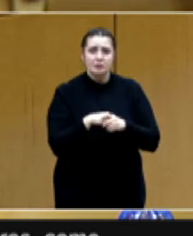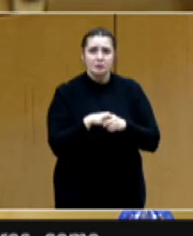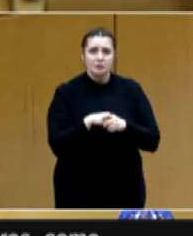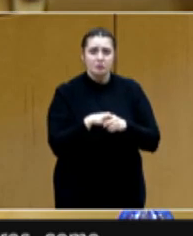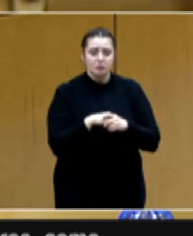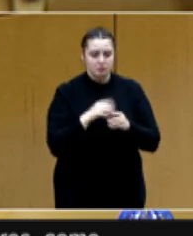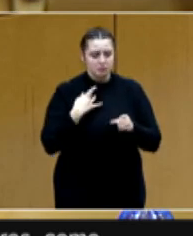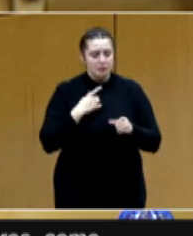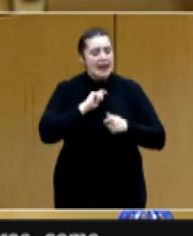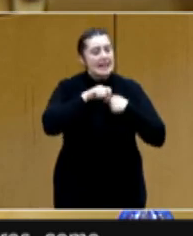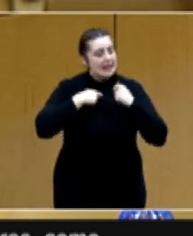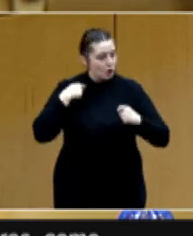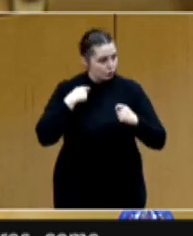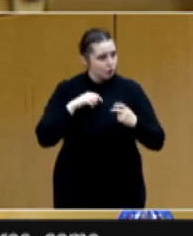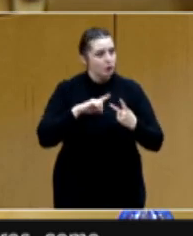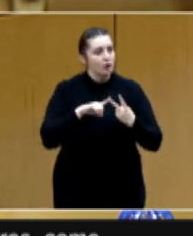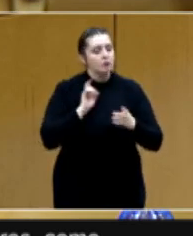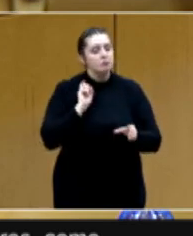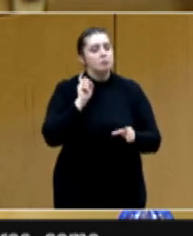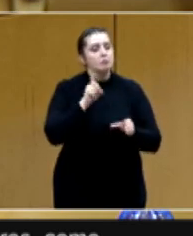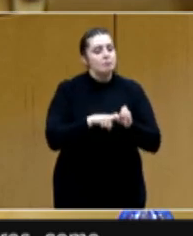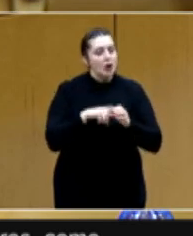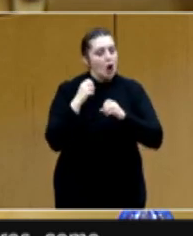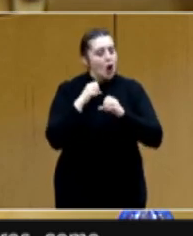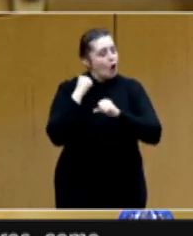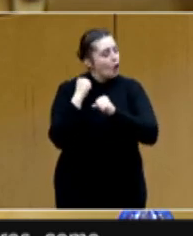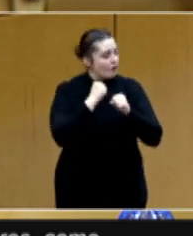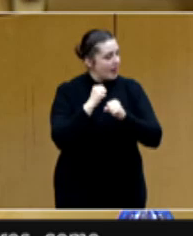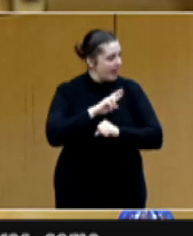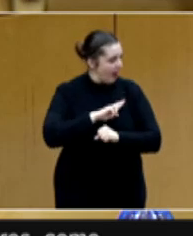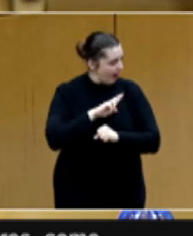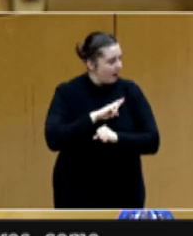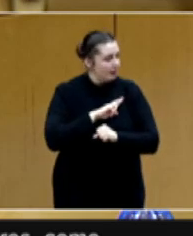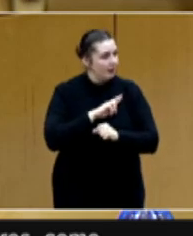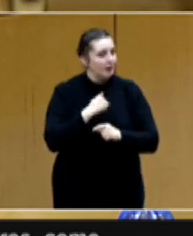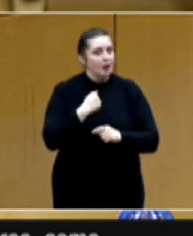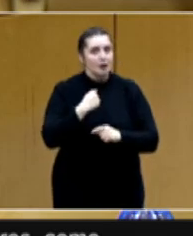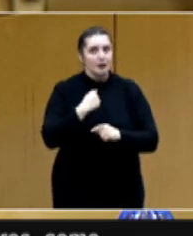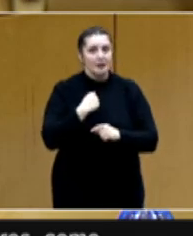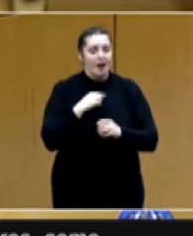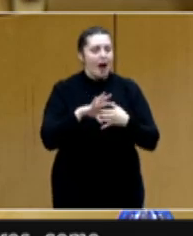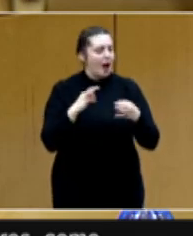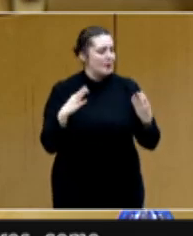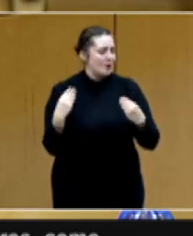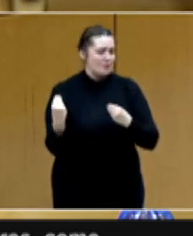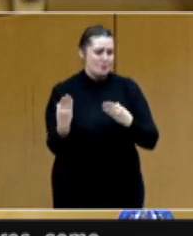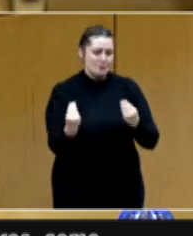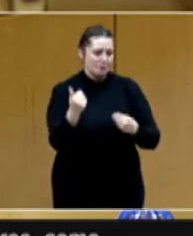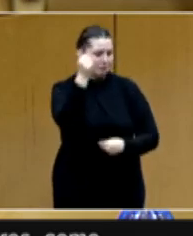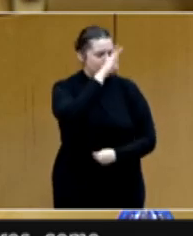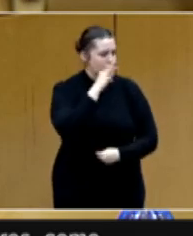pertenece a una a una Cofradía donde tengo muchos amigos y